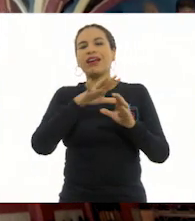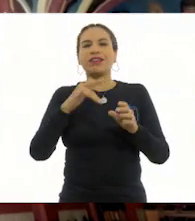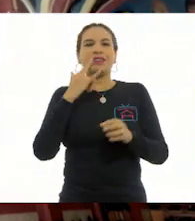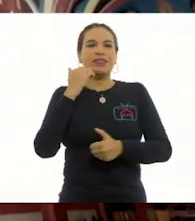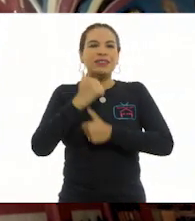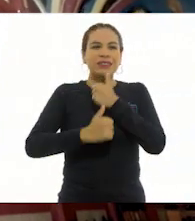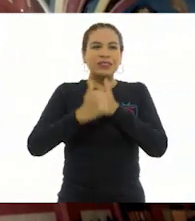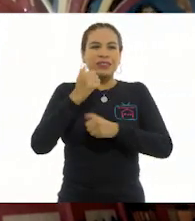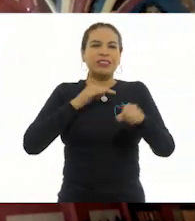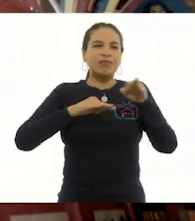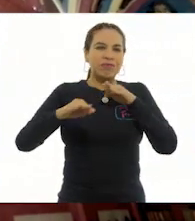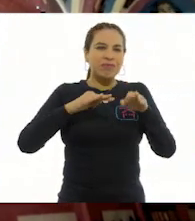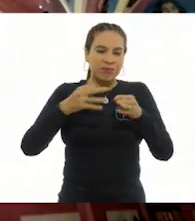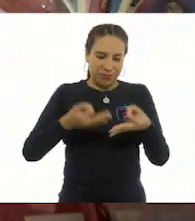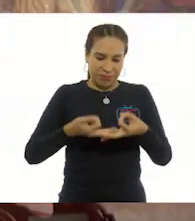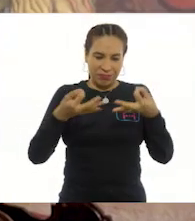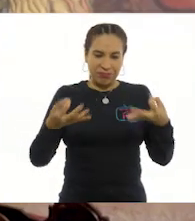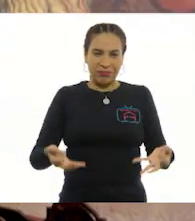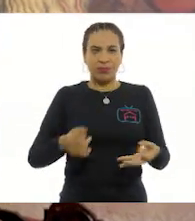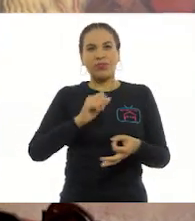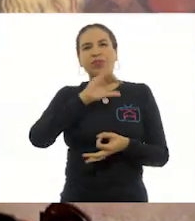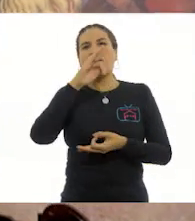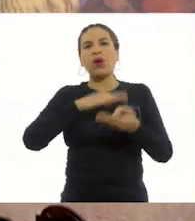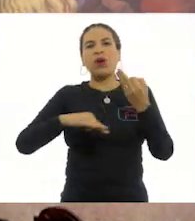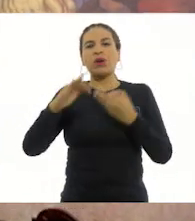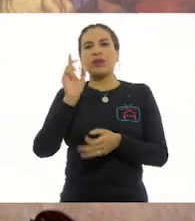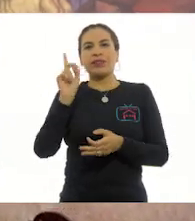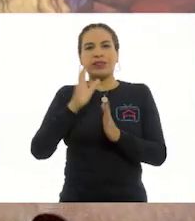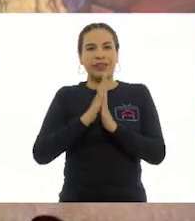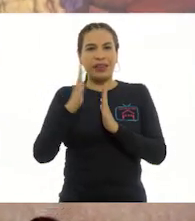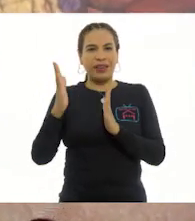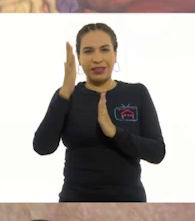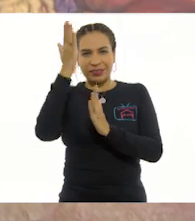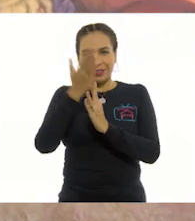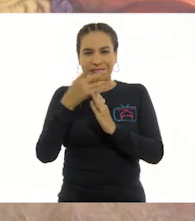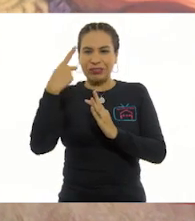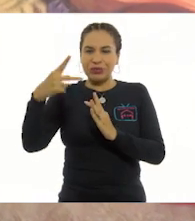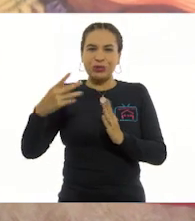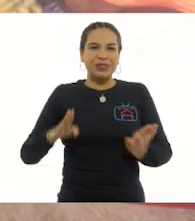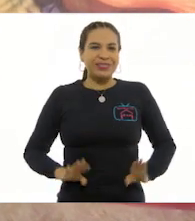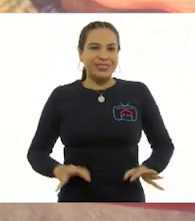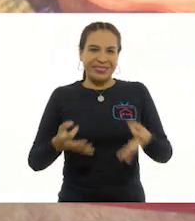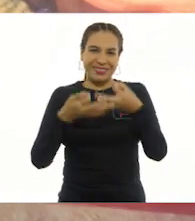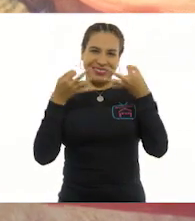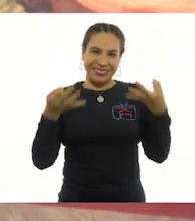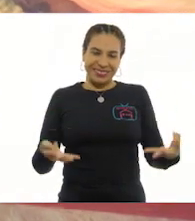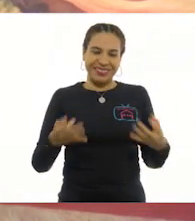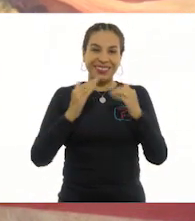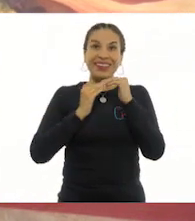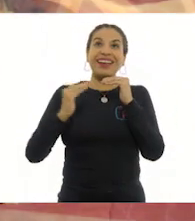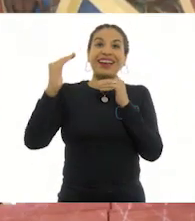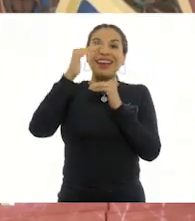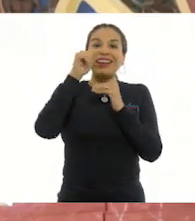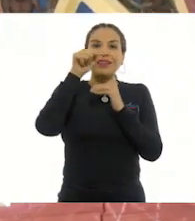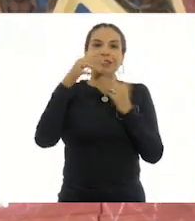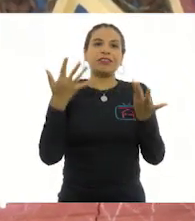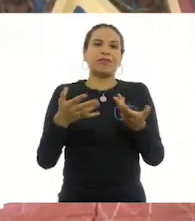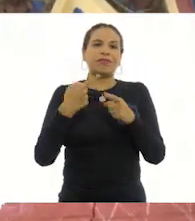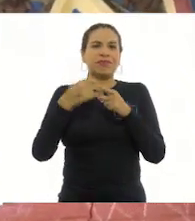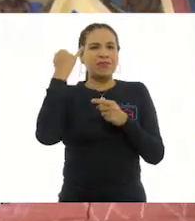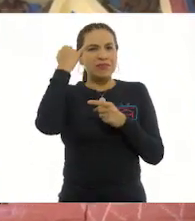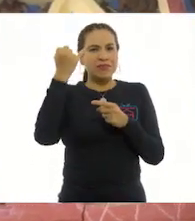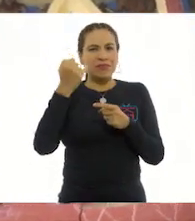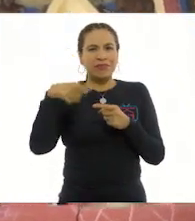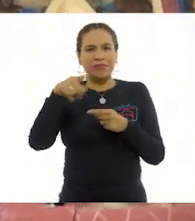la tierra. Toda la parte de derecha es la tierra. La parte superior es la ideología